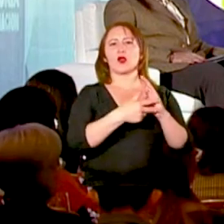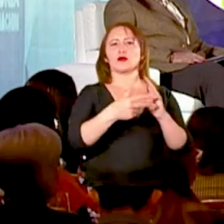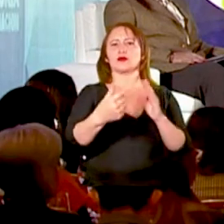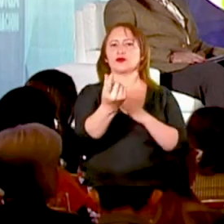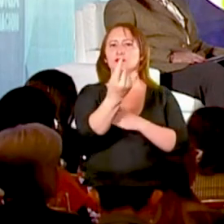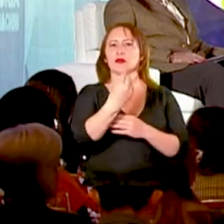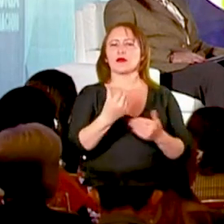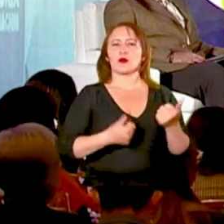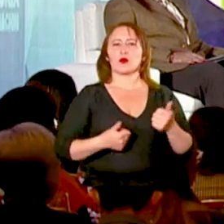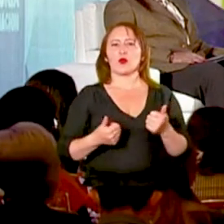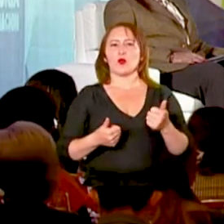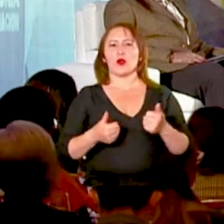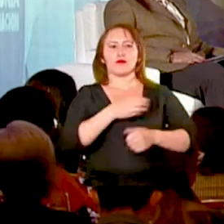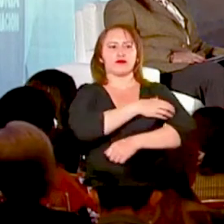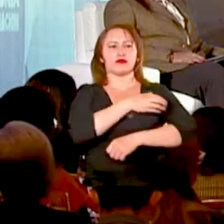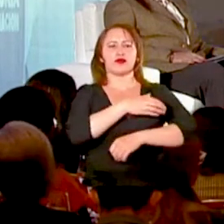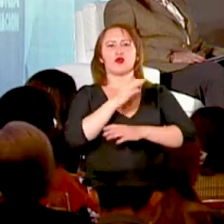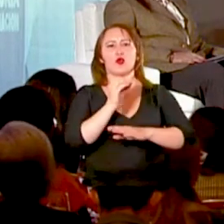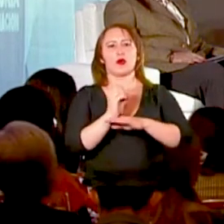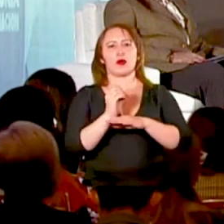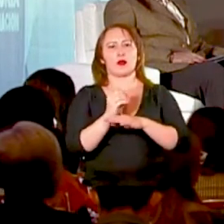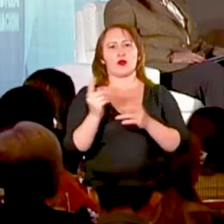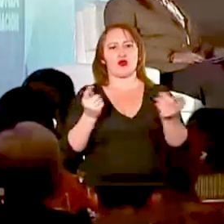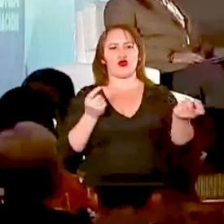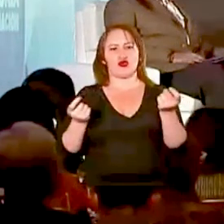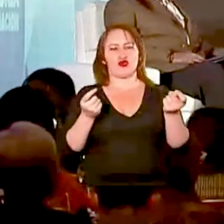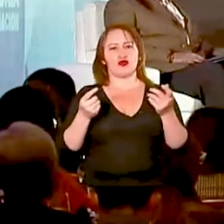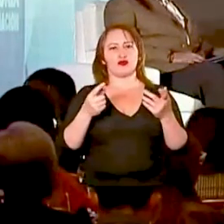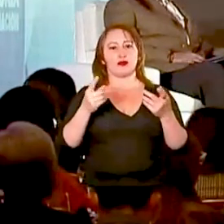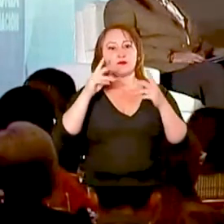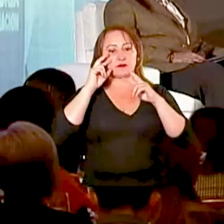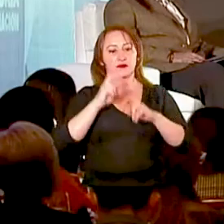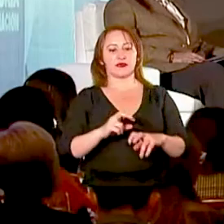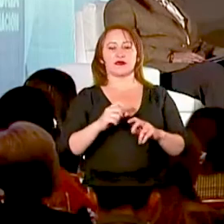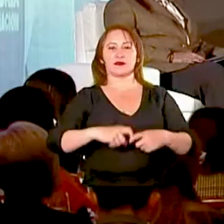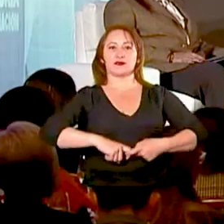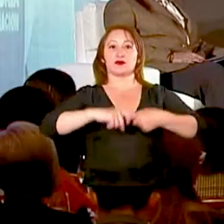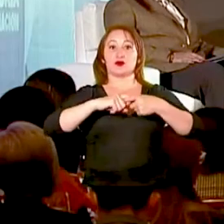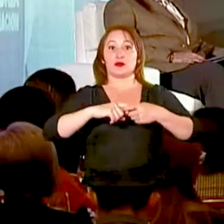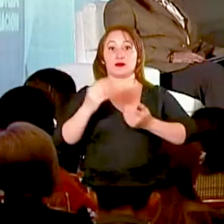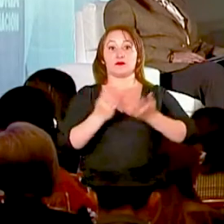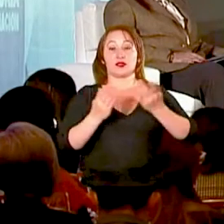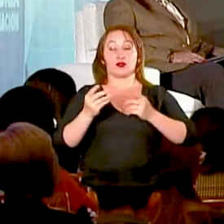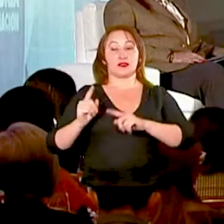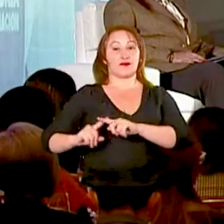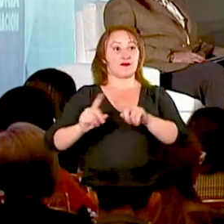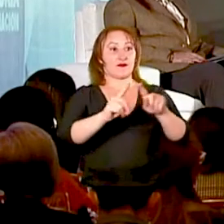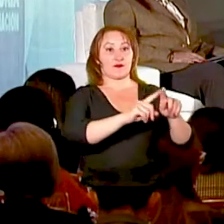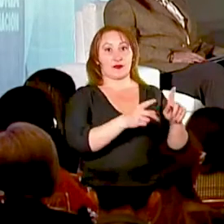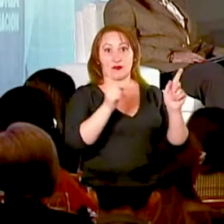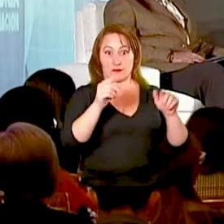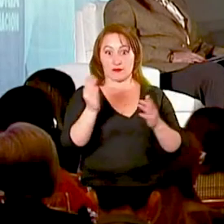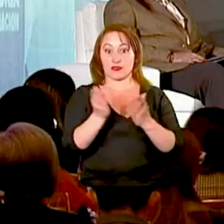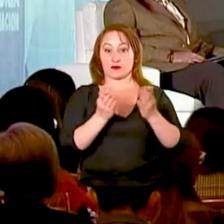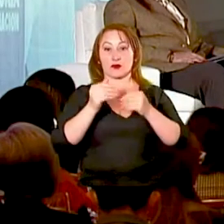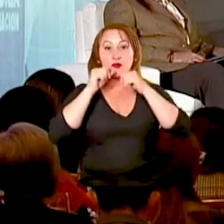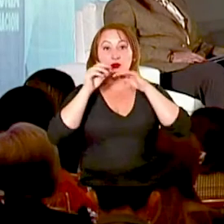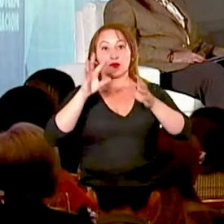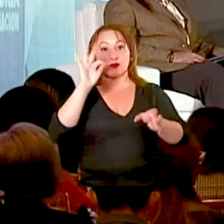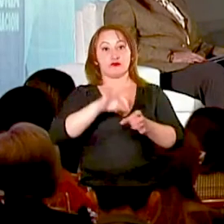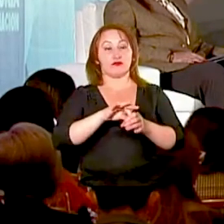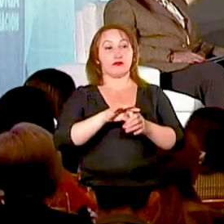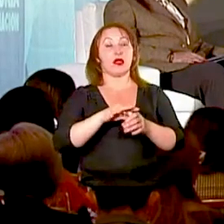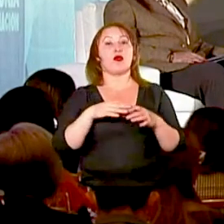de la facultad que tiene un órgano de control para investigar y sancionar servidores de todos los órdenes, incluidos los servidores de elección